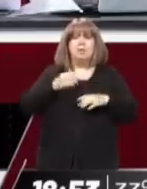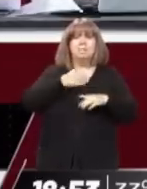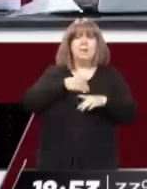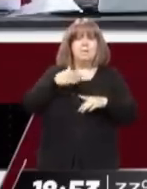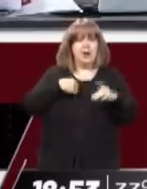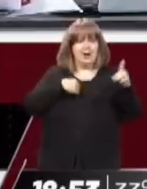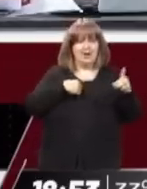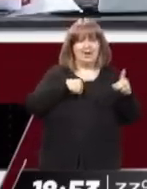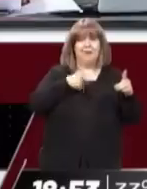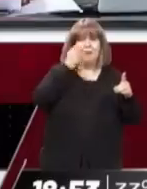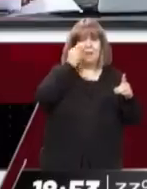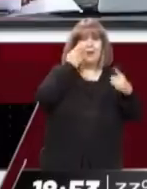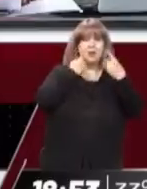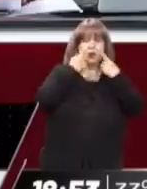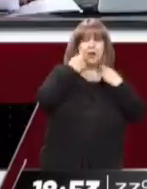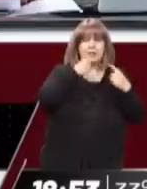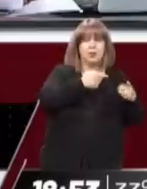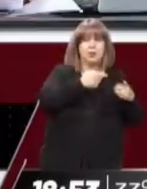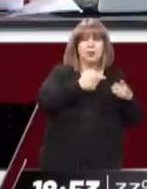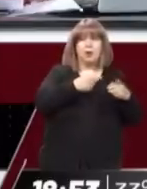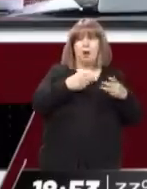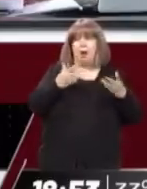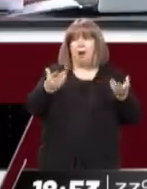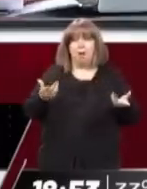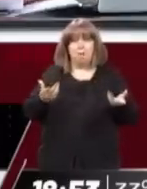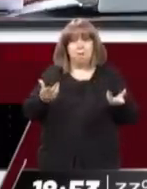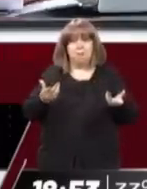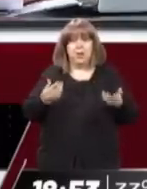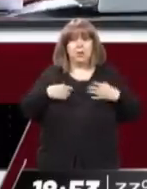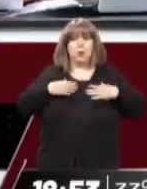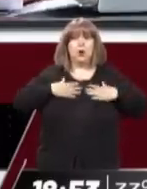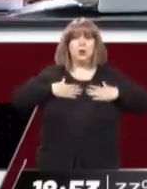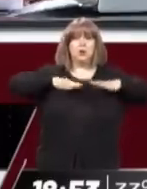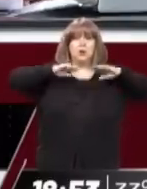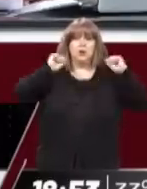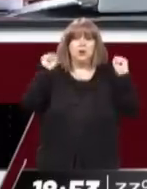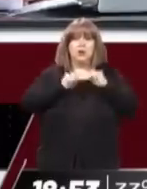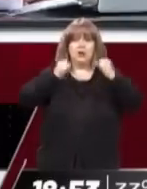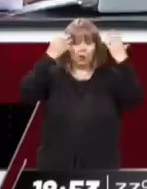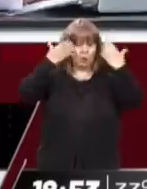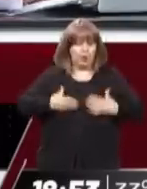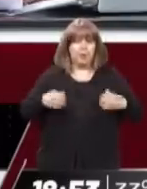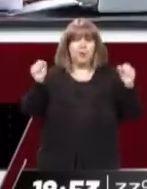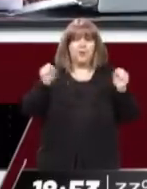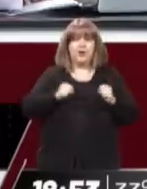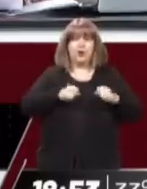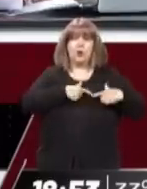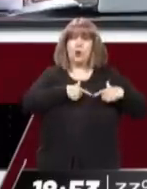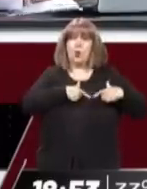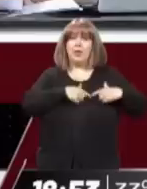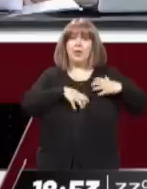tuvieron... Yo no digo que... Ellos pueden seguir un libreto de la defensa, pero de ahí